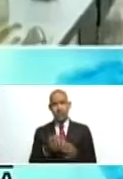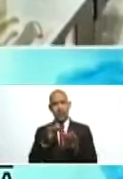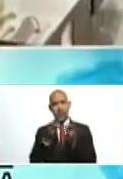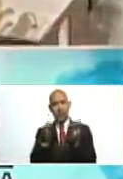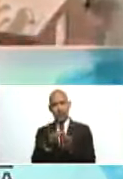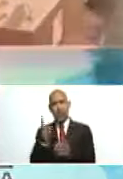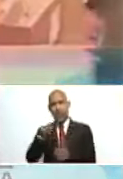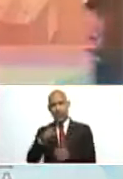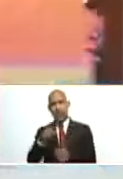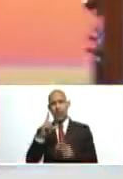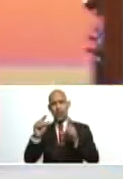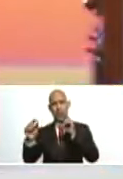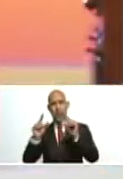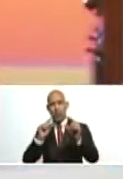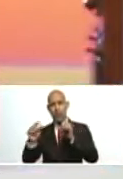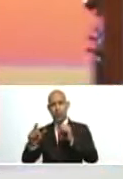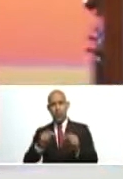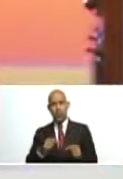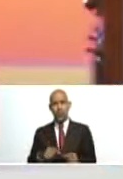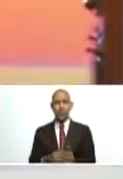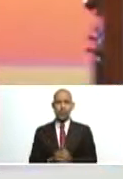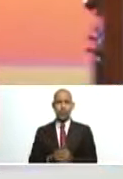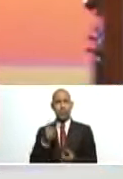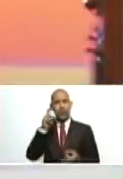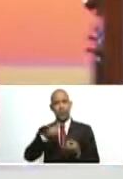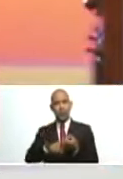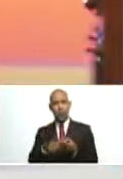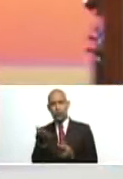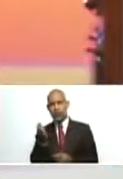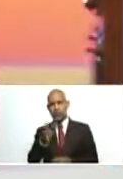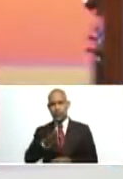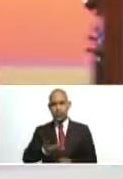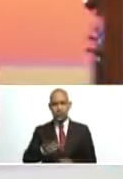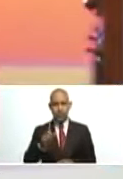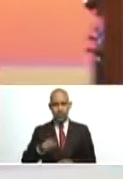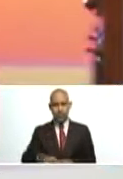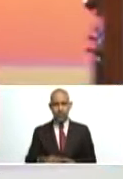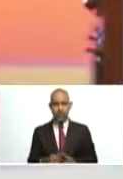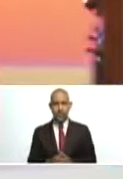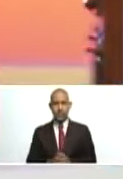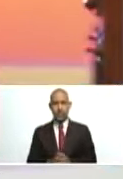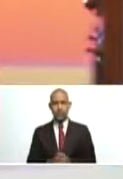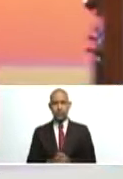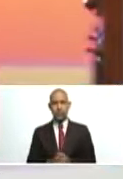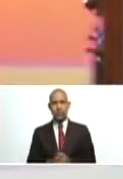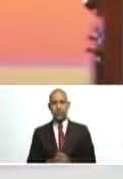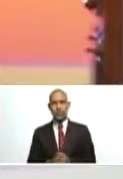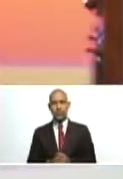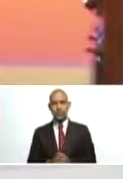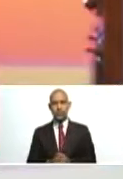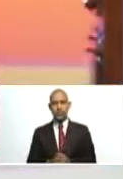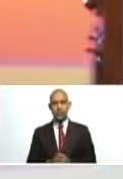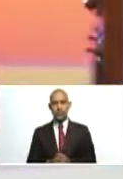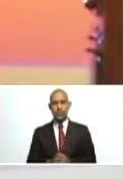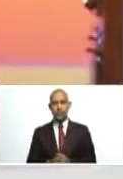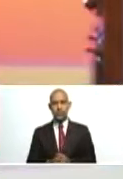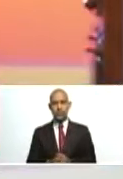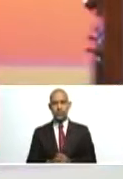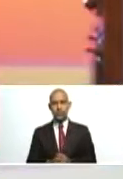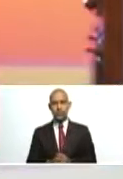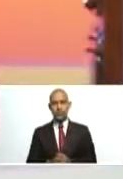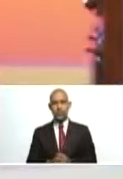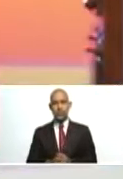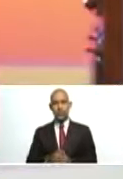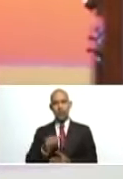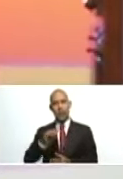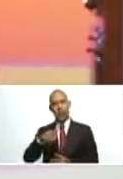queridos. Pierde a su esposa, María Teresa Rodríguez del Toro, y